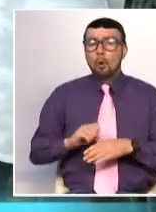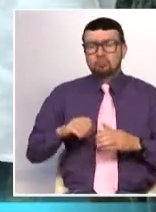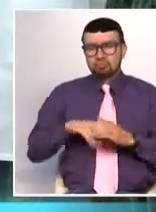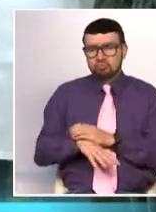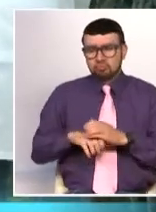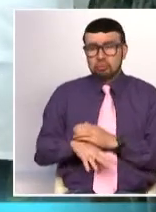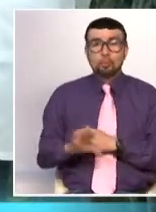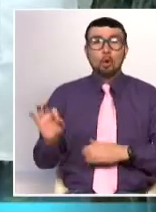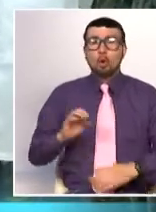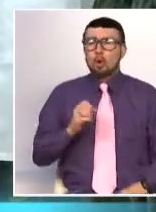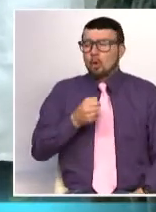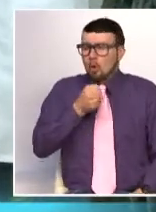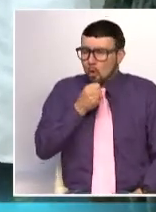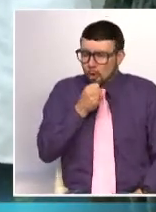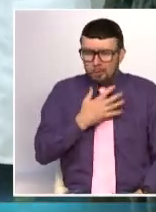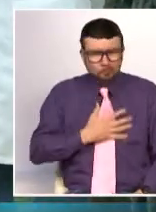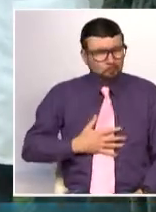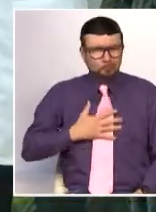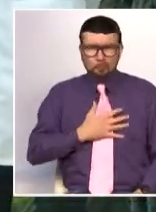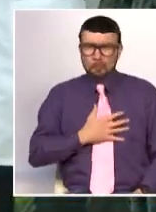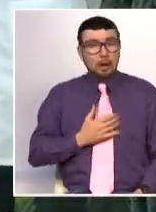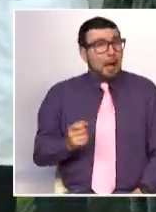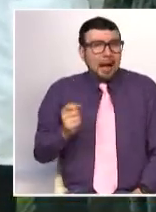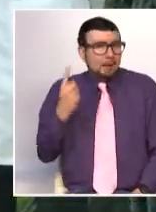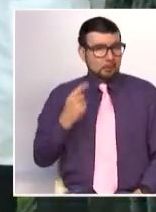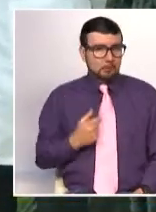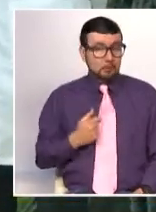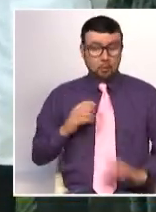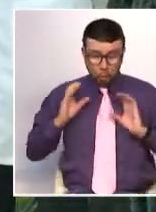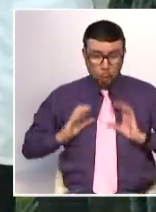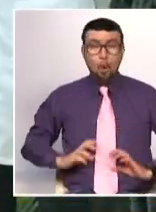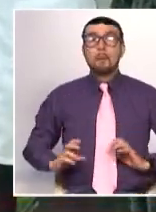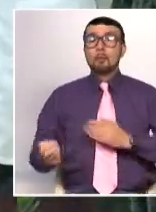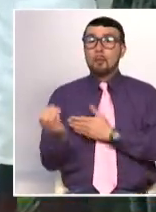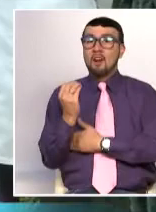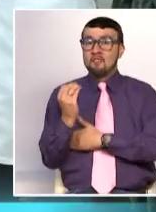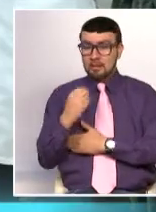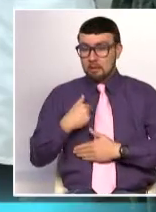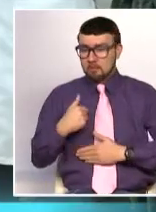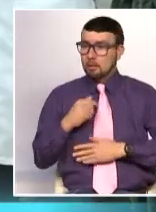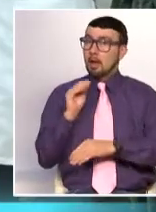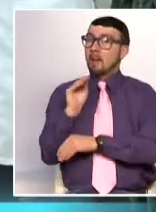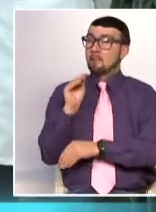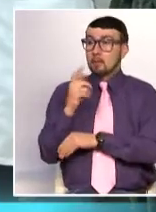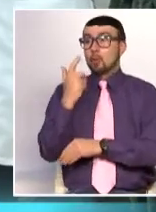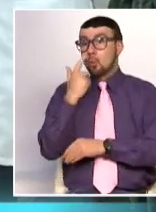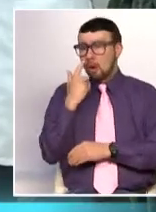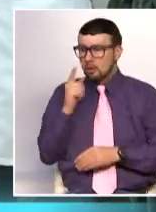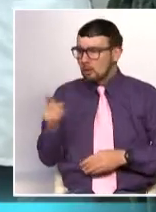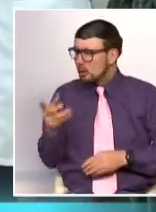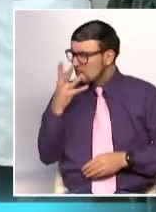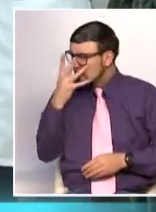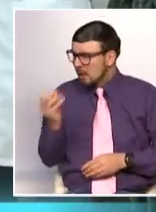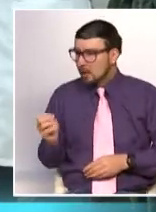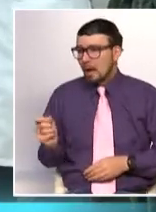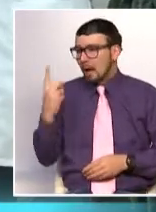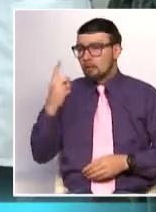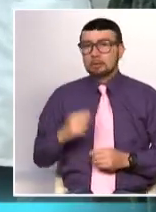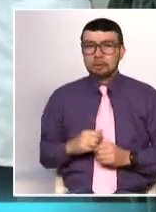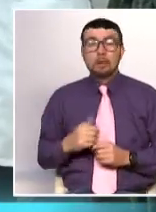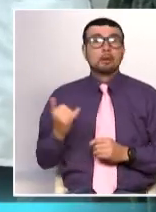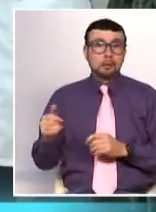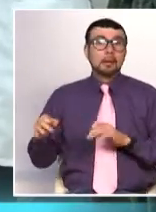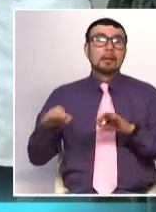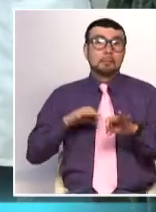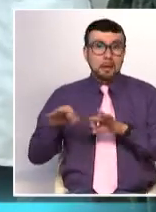mil cosas que les pueden dar entonces esto es interrogatorio son consejos hablamos de todos estos procesos